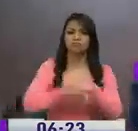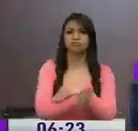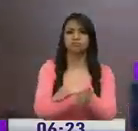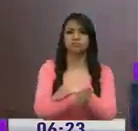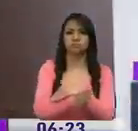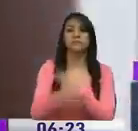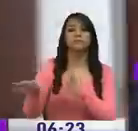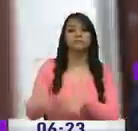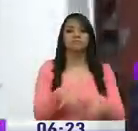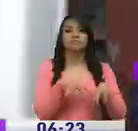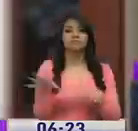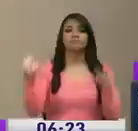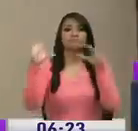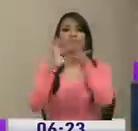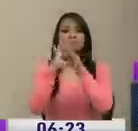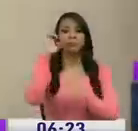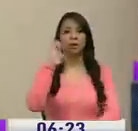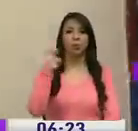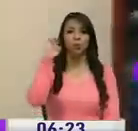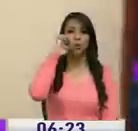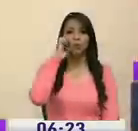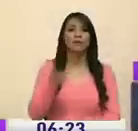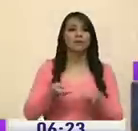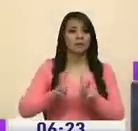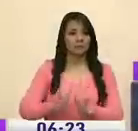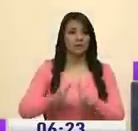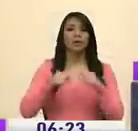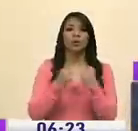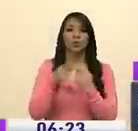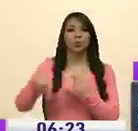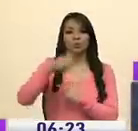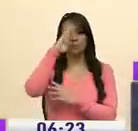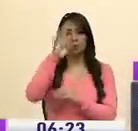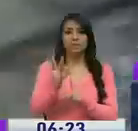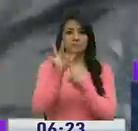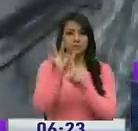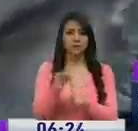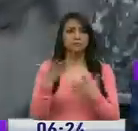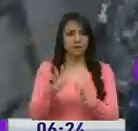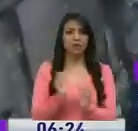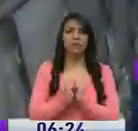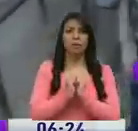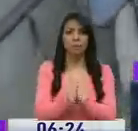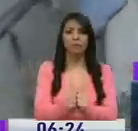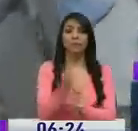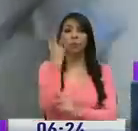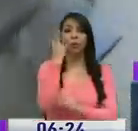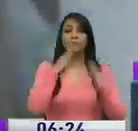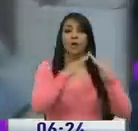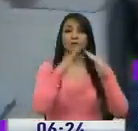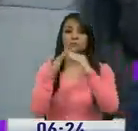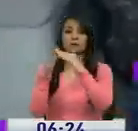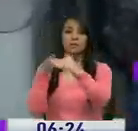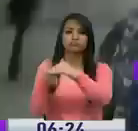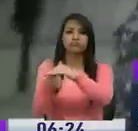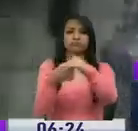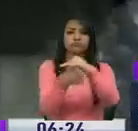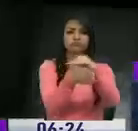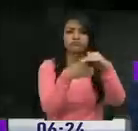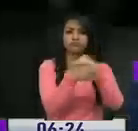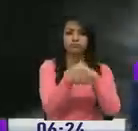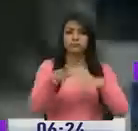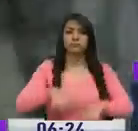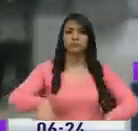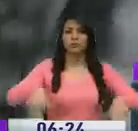coordinación europea apoyados por el grupo táctico Gema a ejecutar cuatro allanamientos en diferentes inmuebles